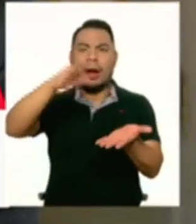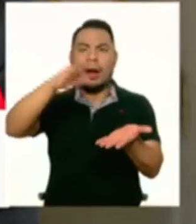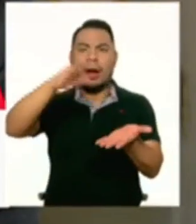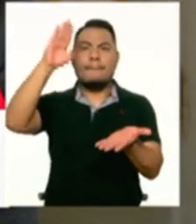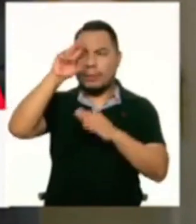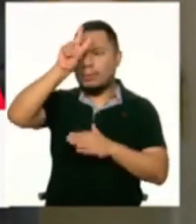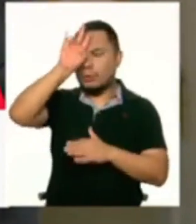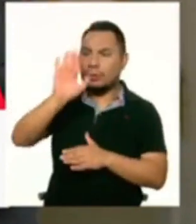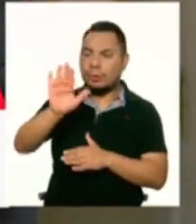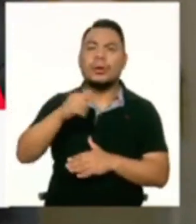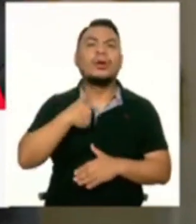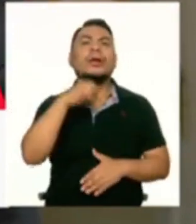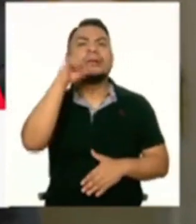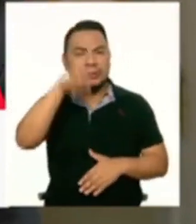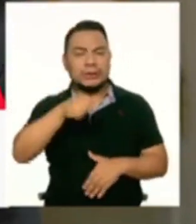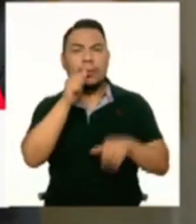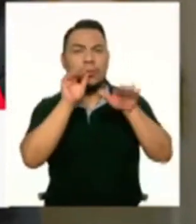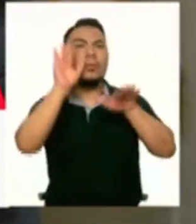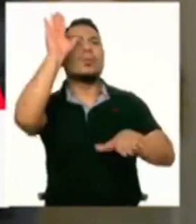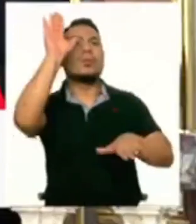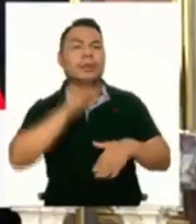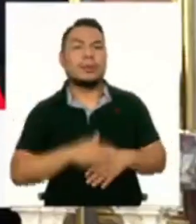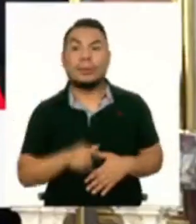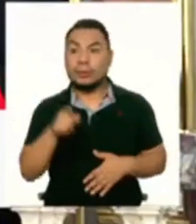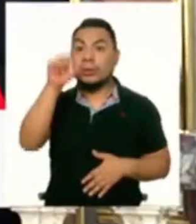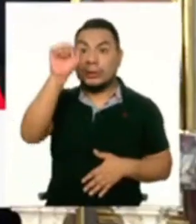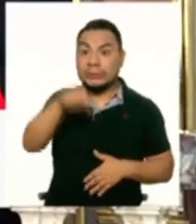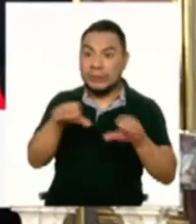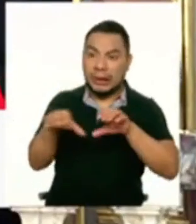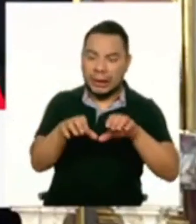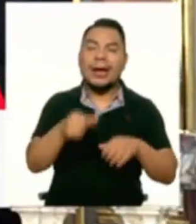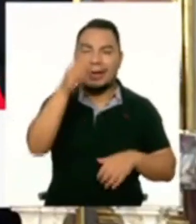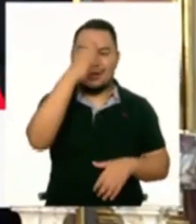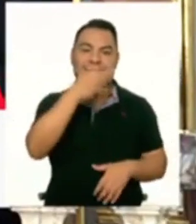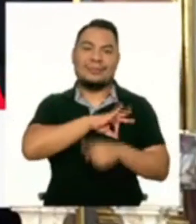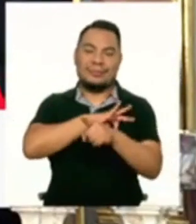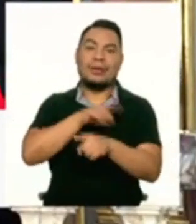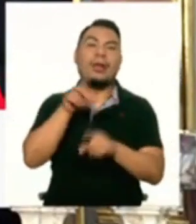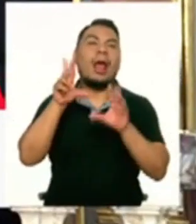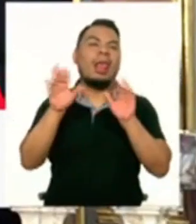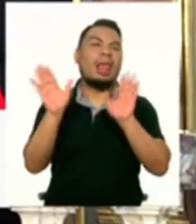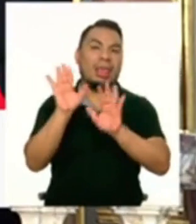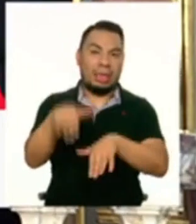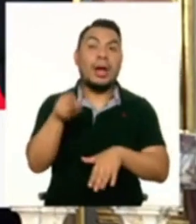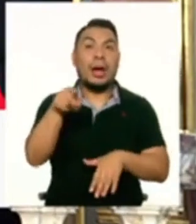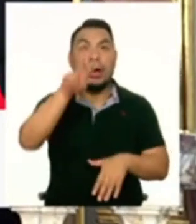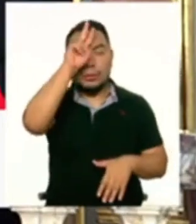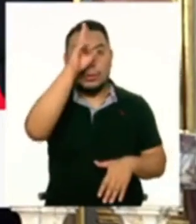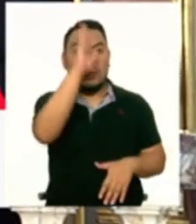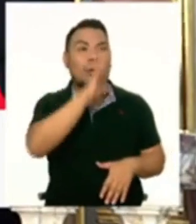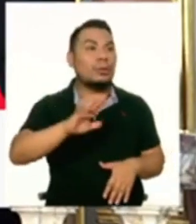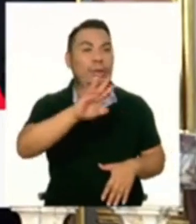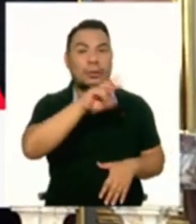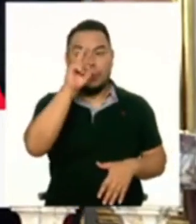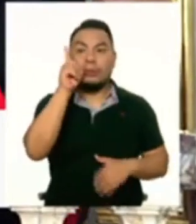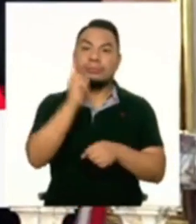Perú, sí, juro. Si así lo hicieres, que Dios os premie, y si no, él y la patria os lo